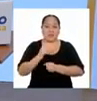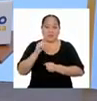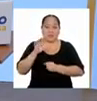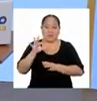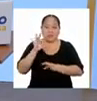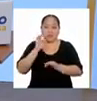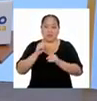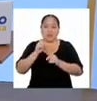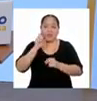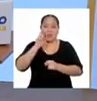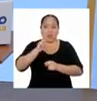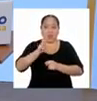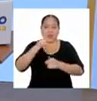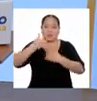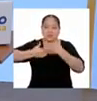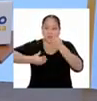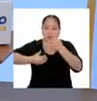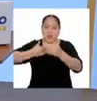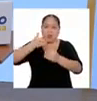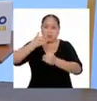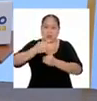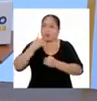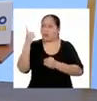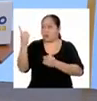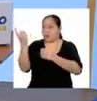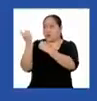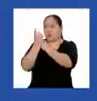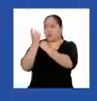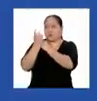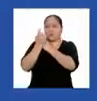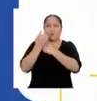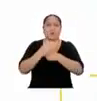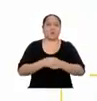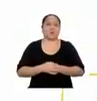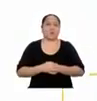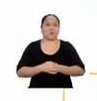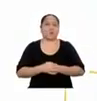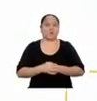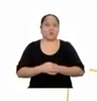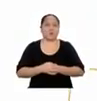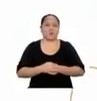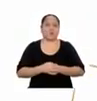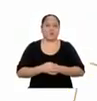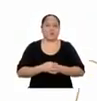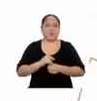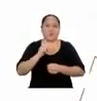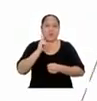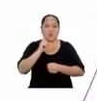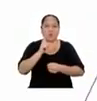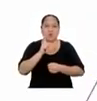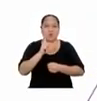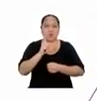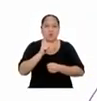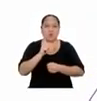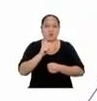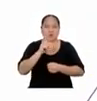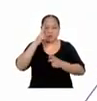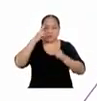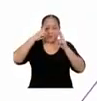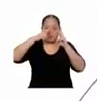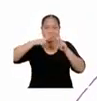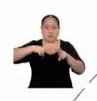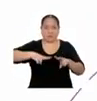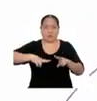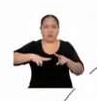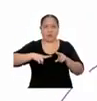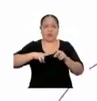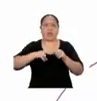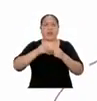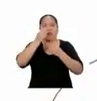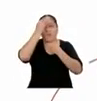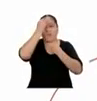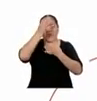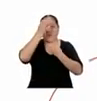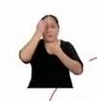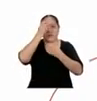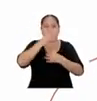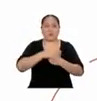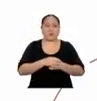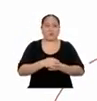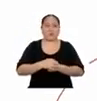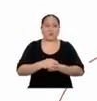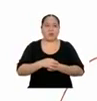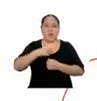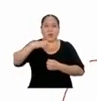siguiendo los 3 simples pasos que usted nos enseñó. Paso número 1. Identificar los datos.